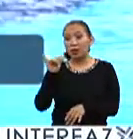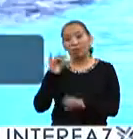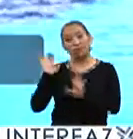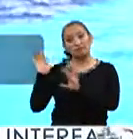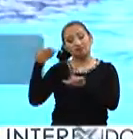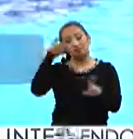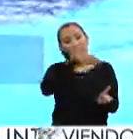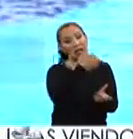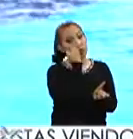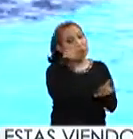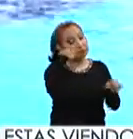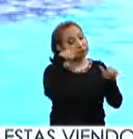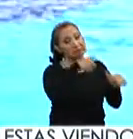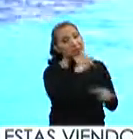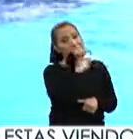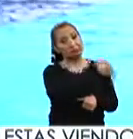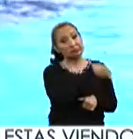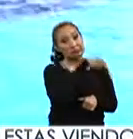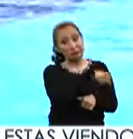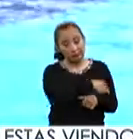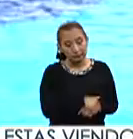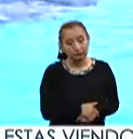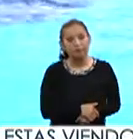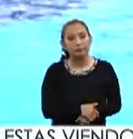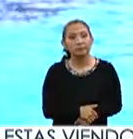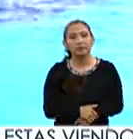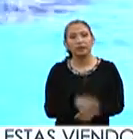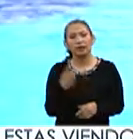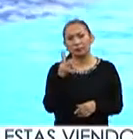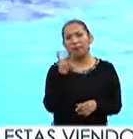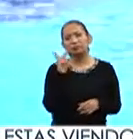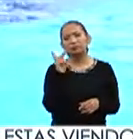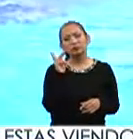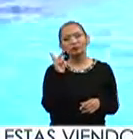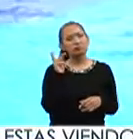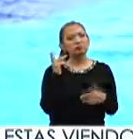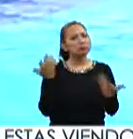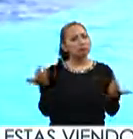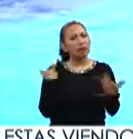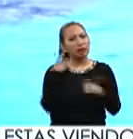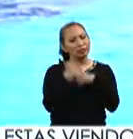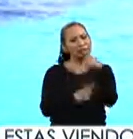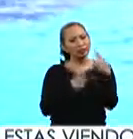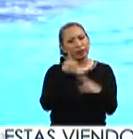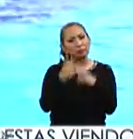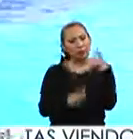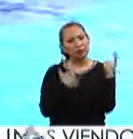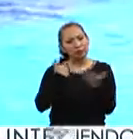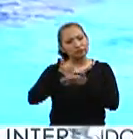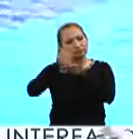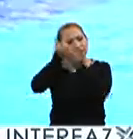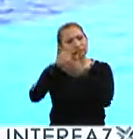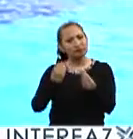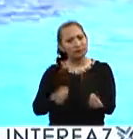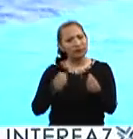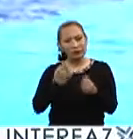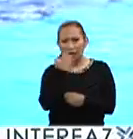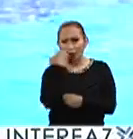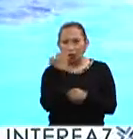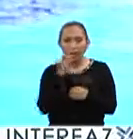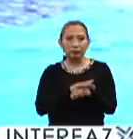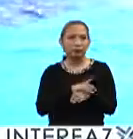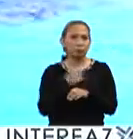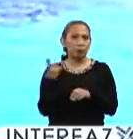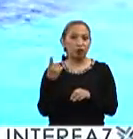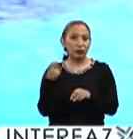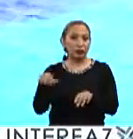tengo que enfocarme tantito en la escuela. Pero el deporte te ayuda mucho en la escuela